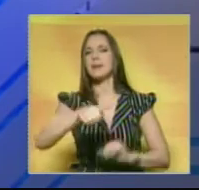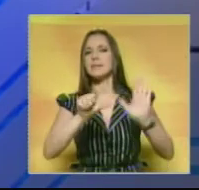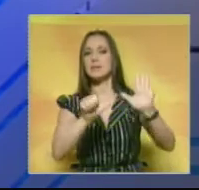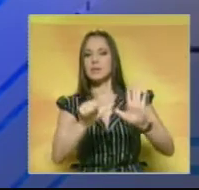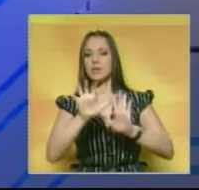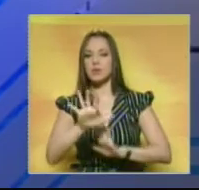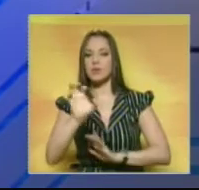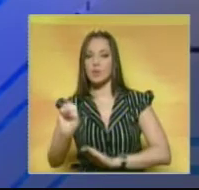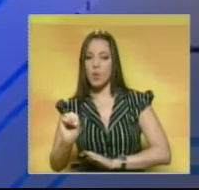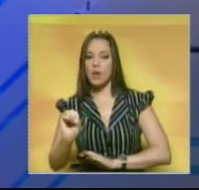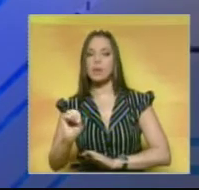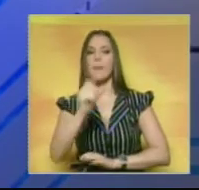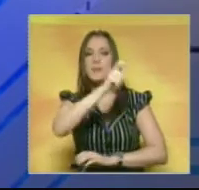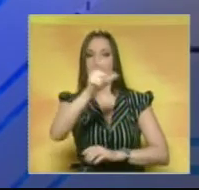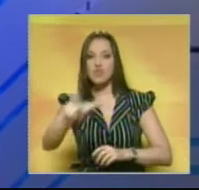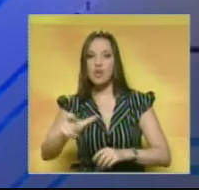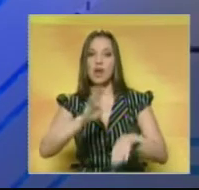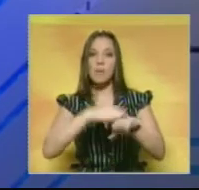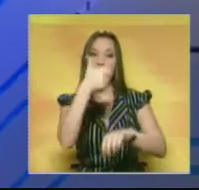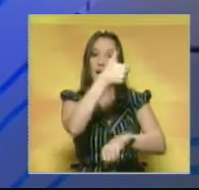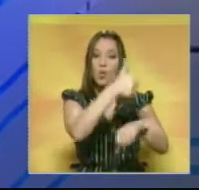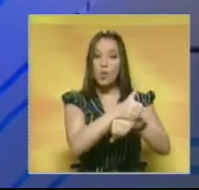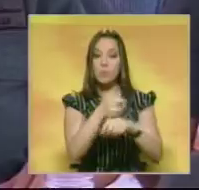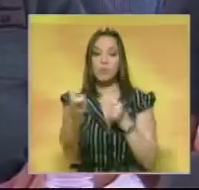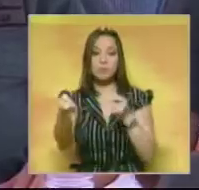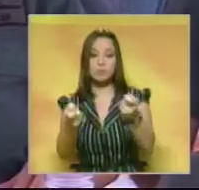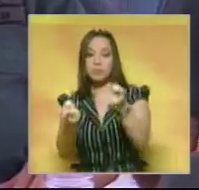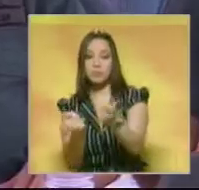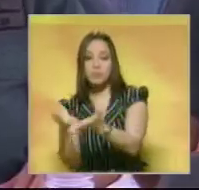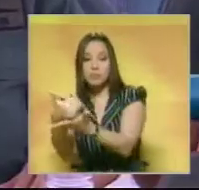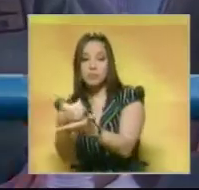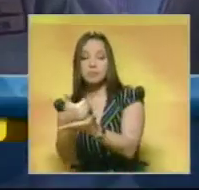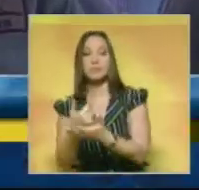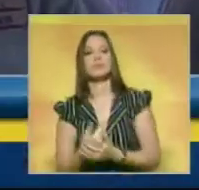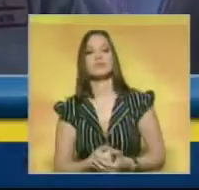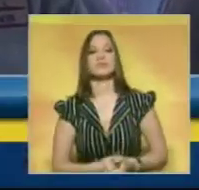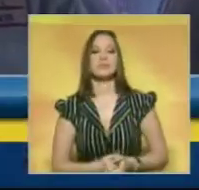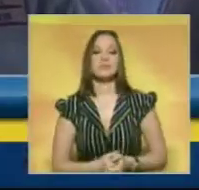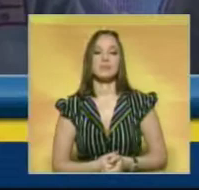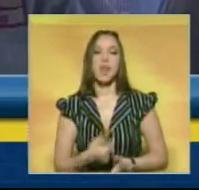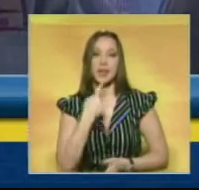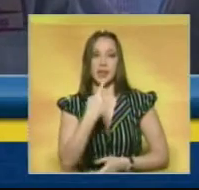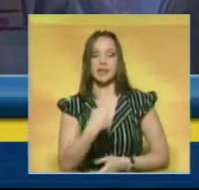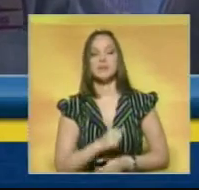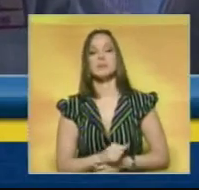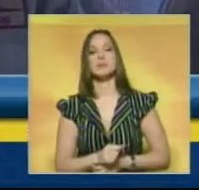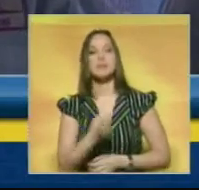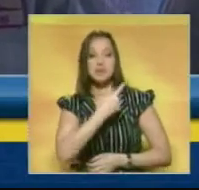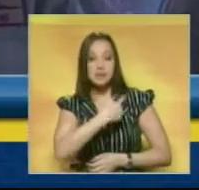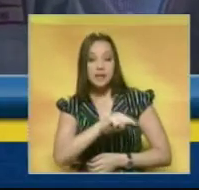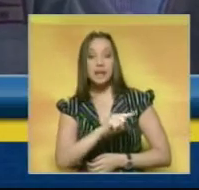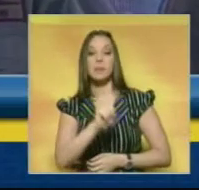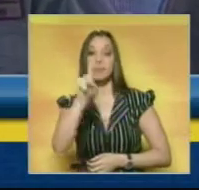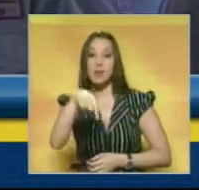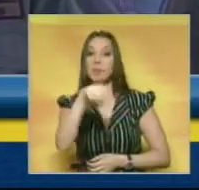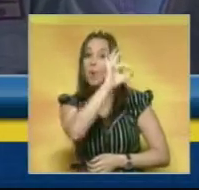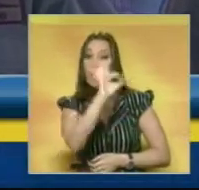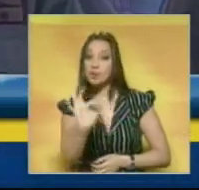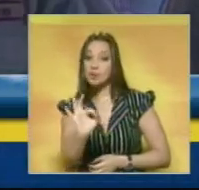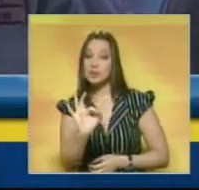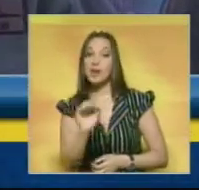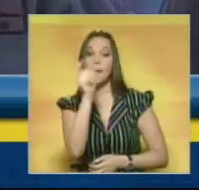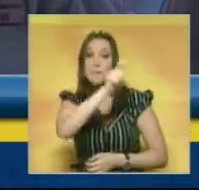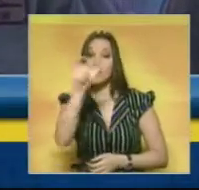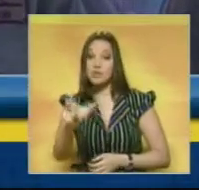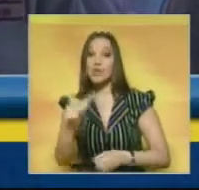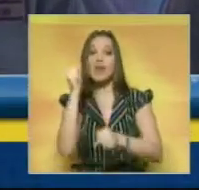durante operativos contra el contrabando. María Gabriela Rondón nos cuenta más. También tenemos un porcentaje de funcionarios públicos